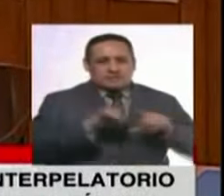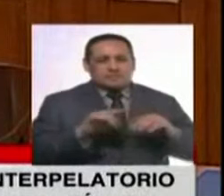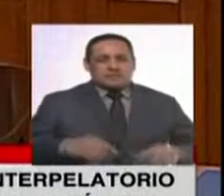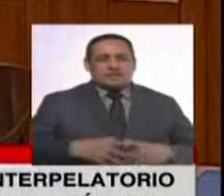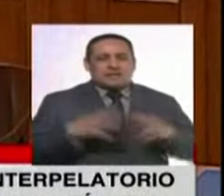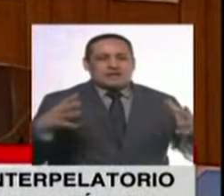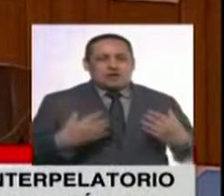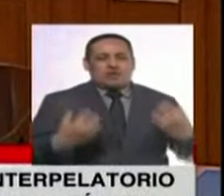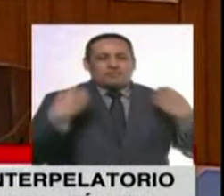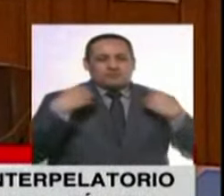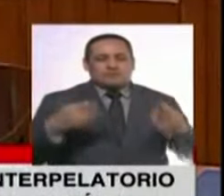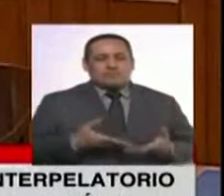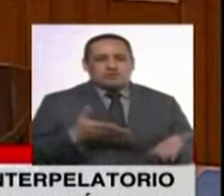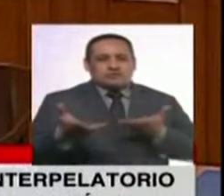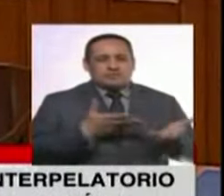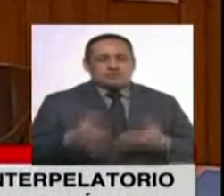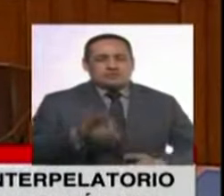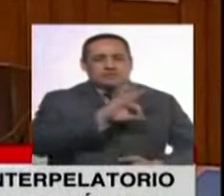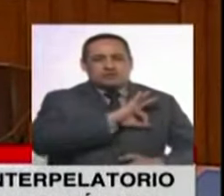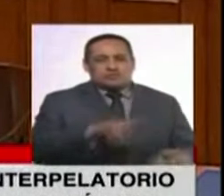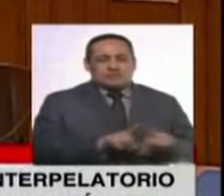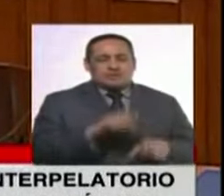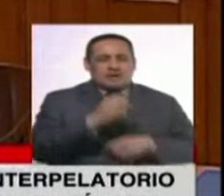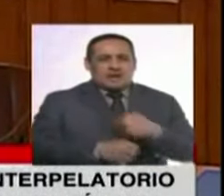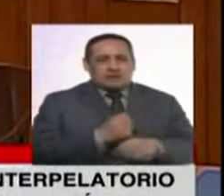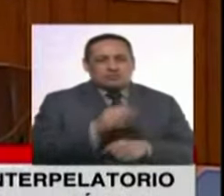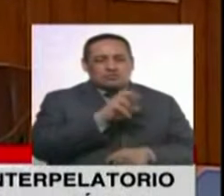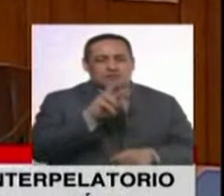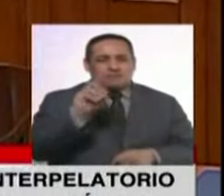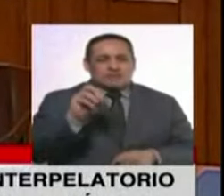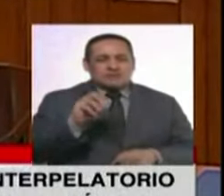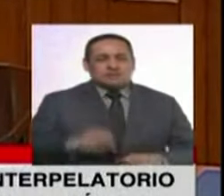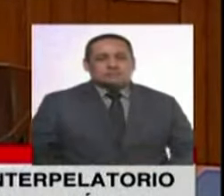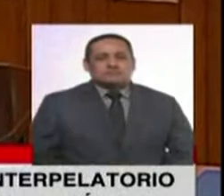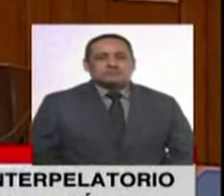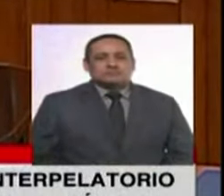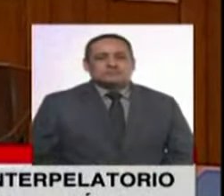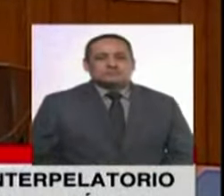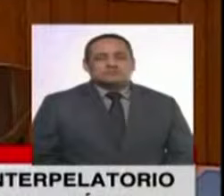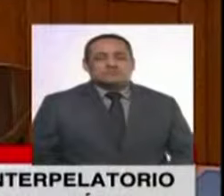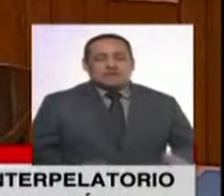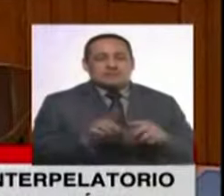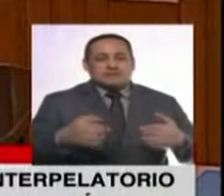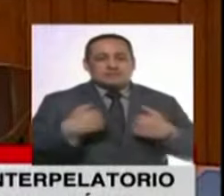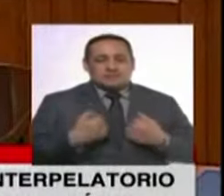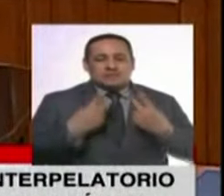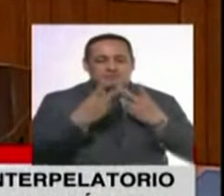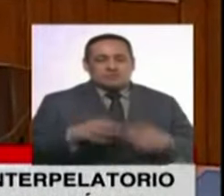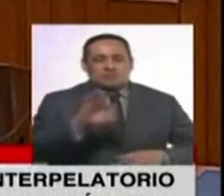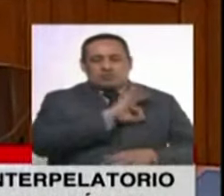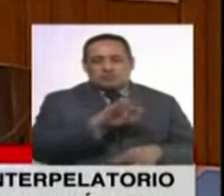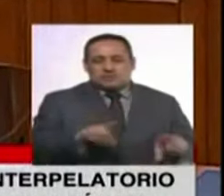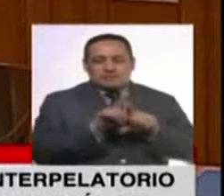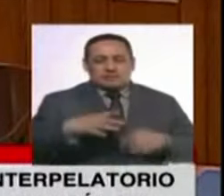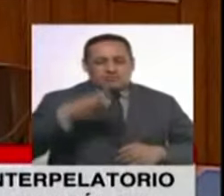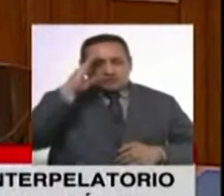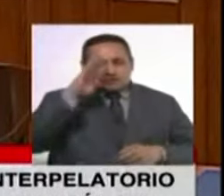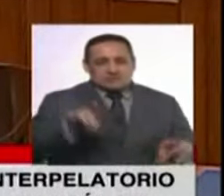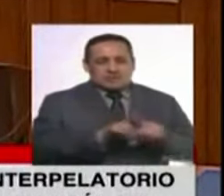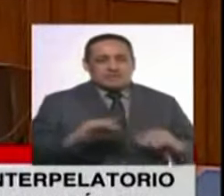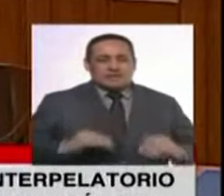grado de Gran oficial por servicio merritorios año 2020 ostenta orden al mérito pnp